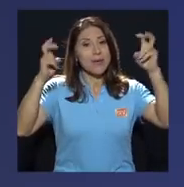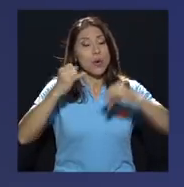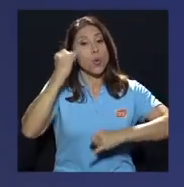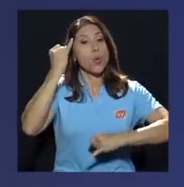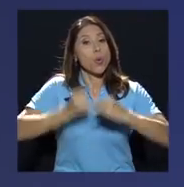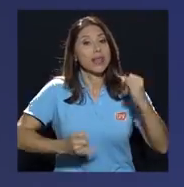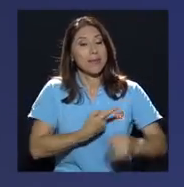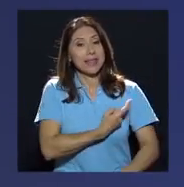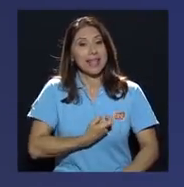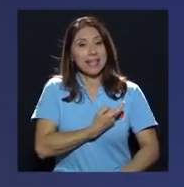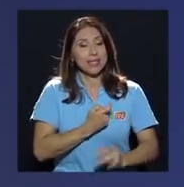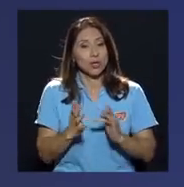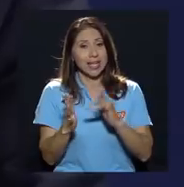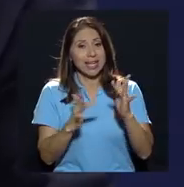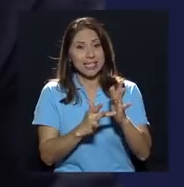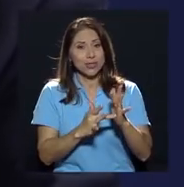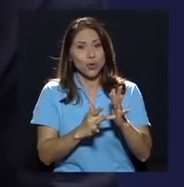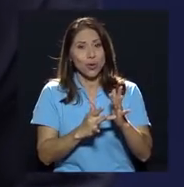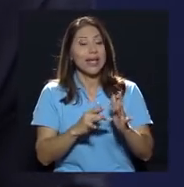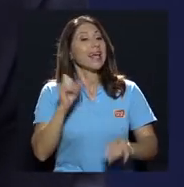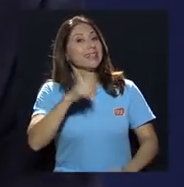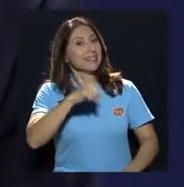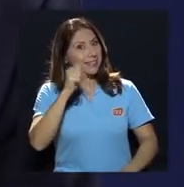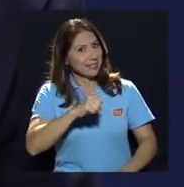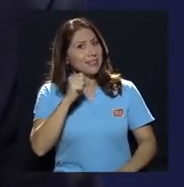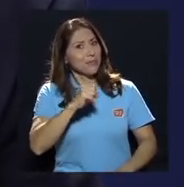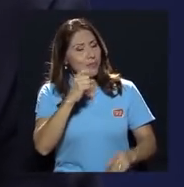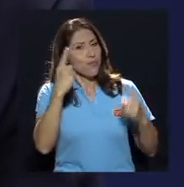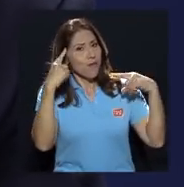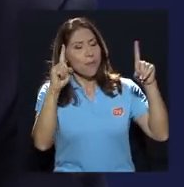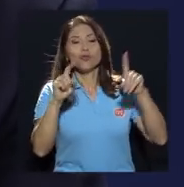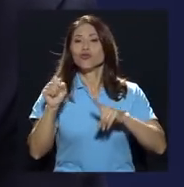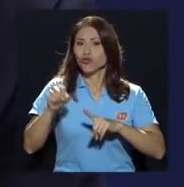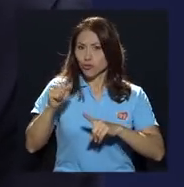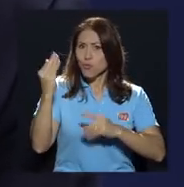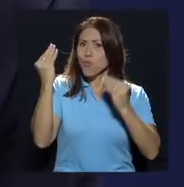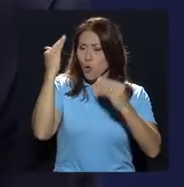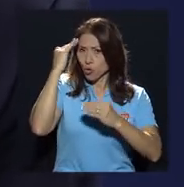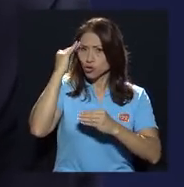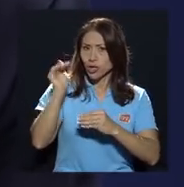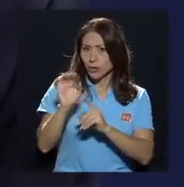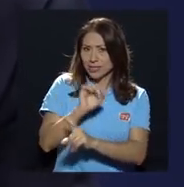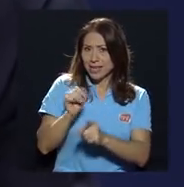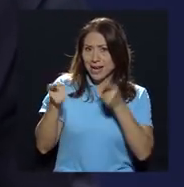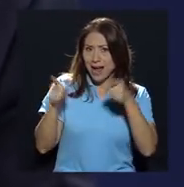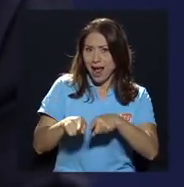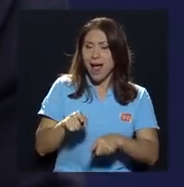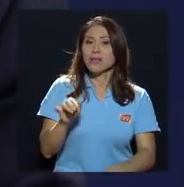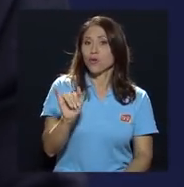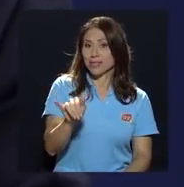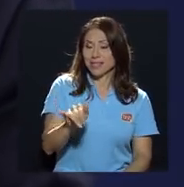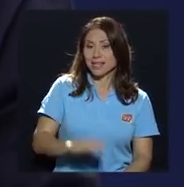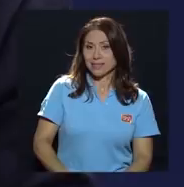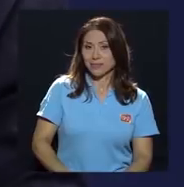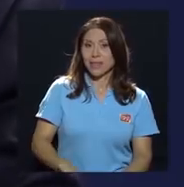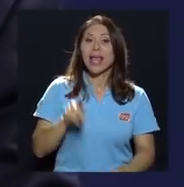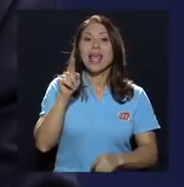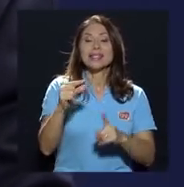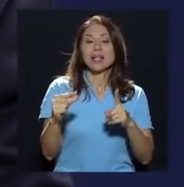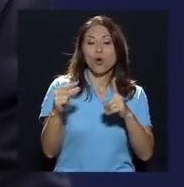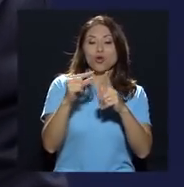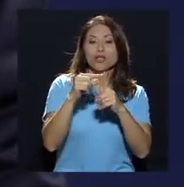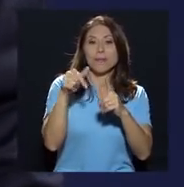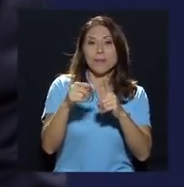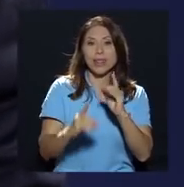recuerdos incierto un informas ha secado muy famoso muy conocido y así es es el concepto